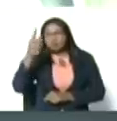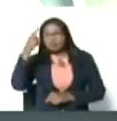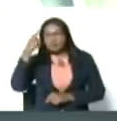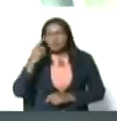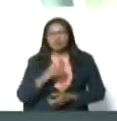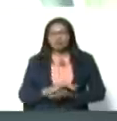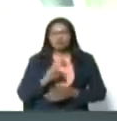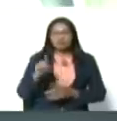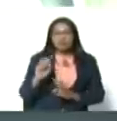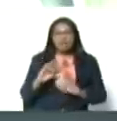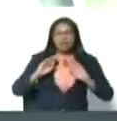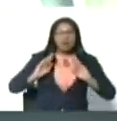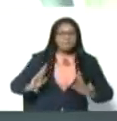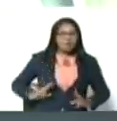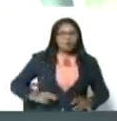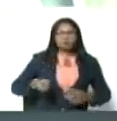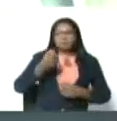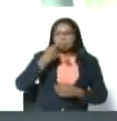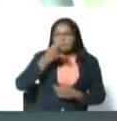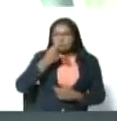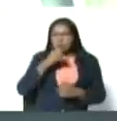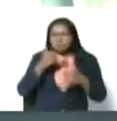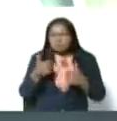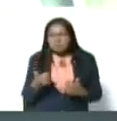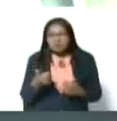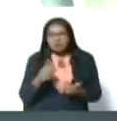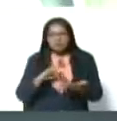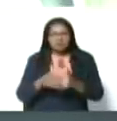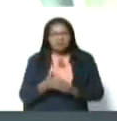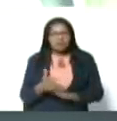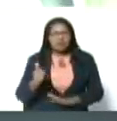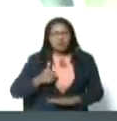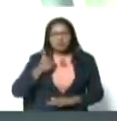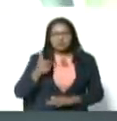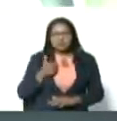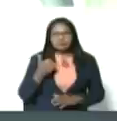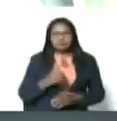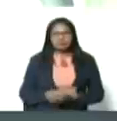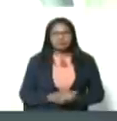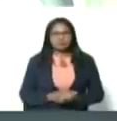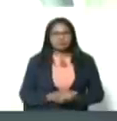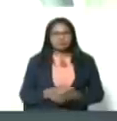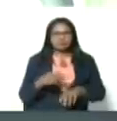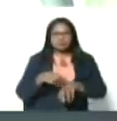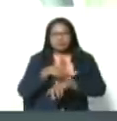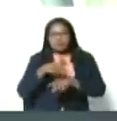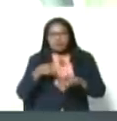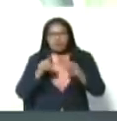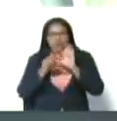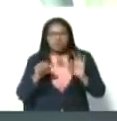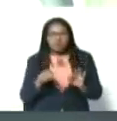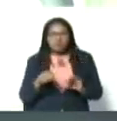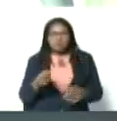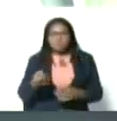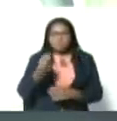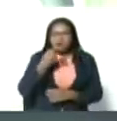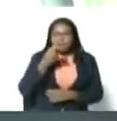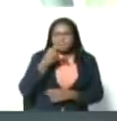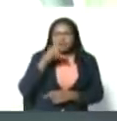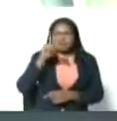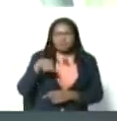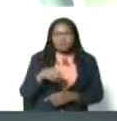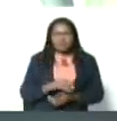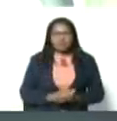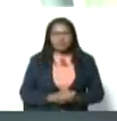está recibiendo sus tratamientos. Está muy bien, afortunadamente, a tiempo, recibiendo sus tratamientos y esperamos